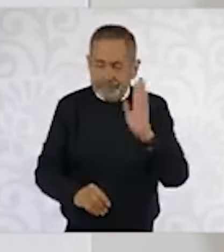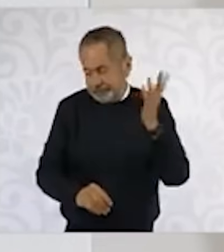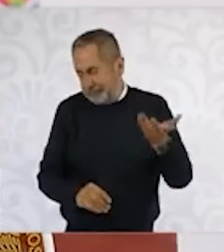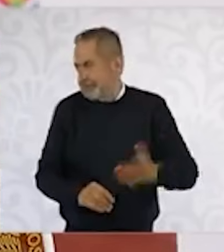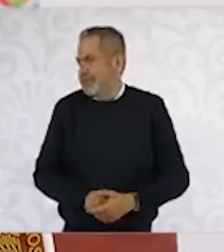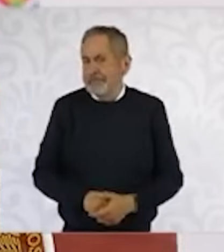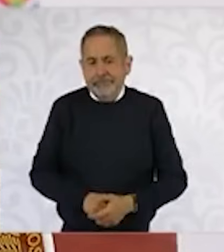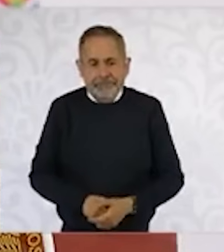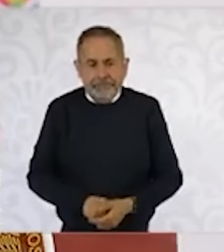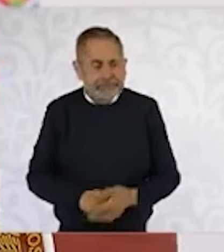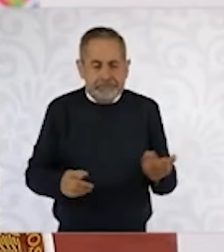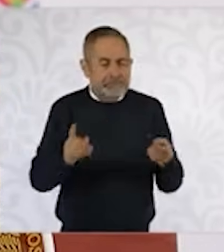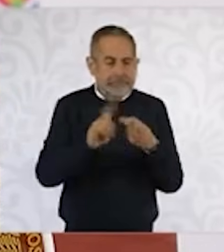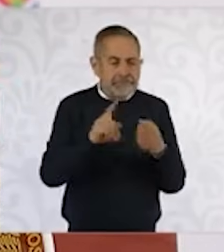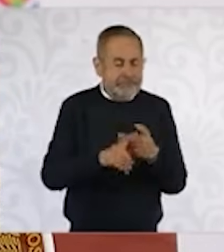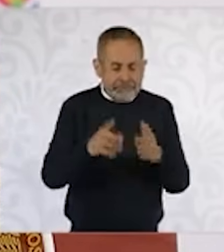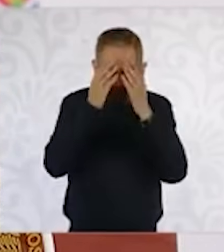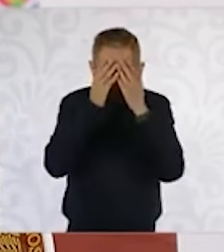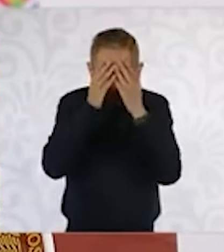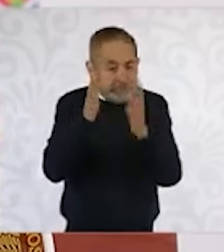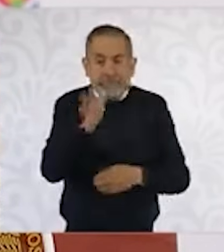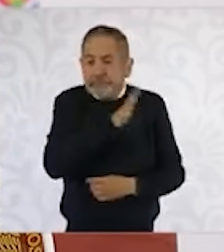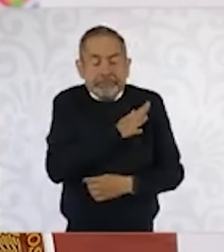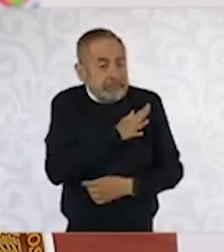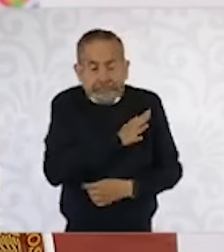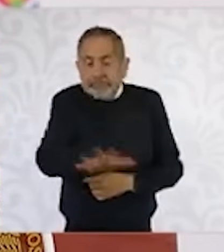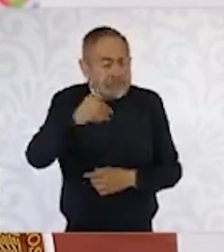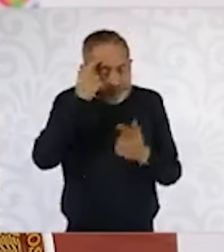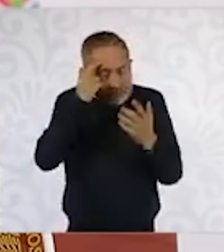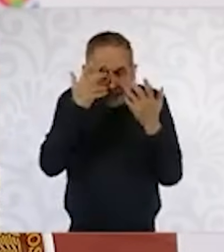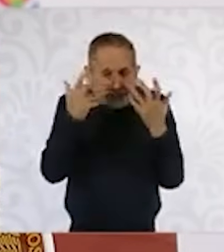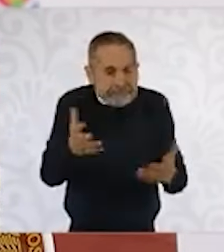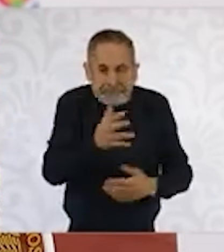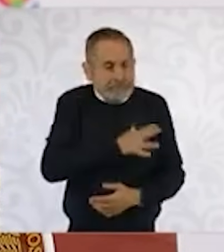Entonces, primero es increíble, de verdad, increíble.